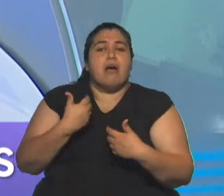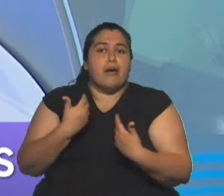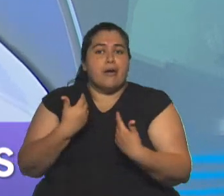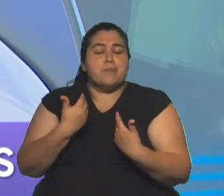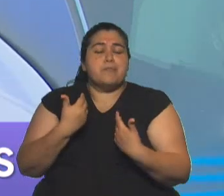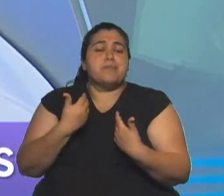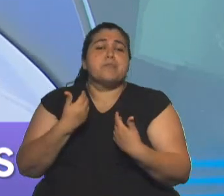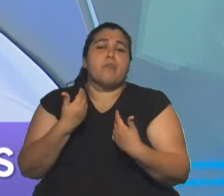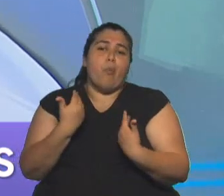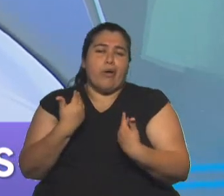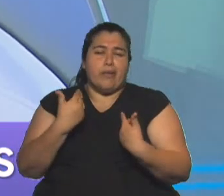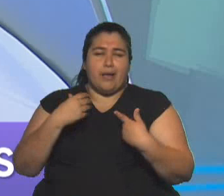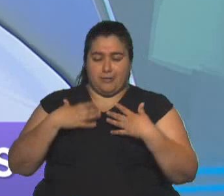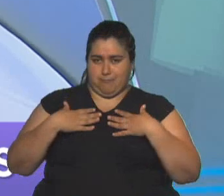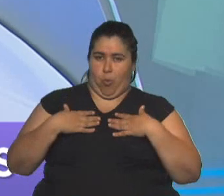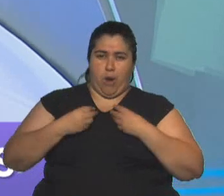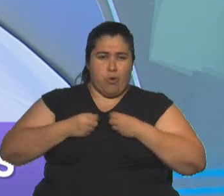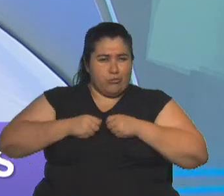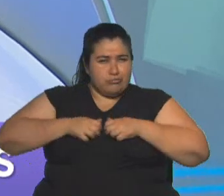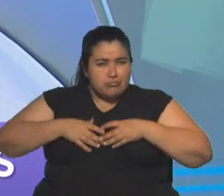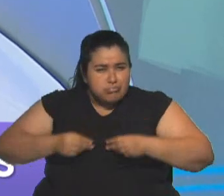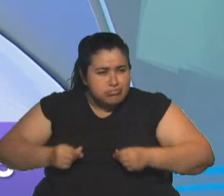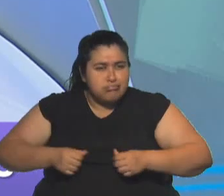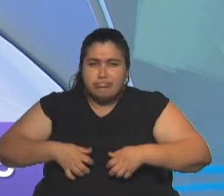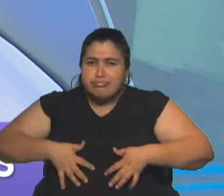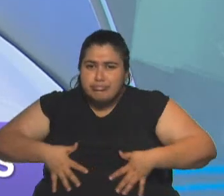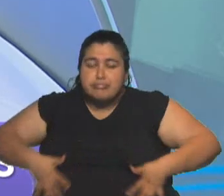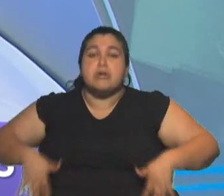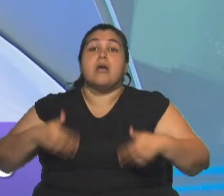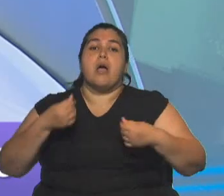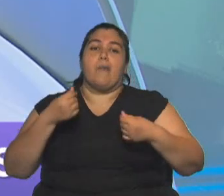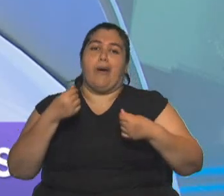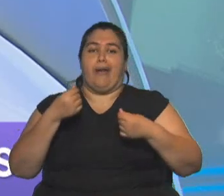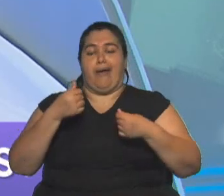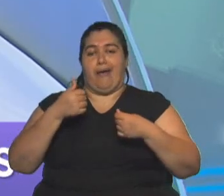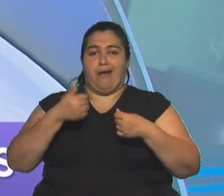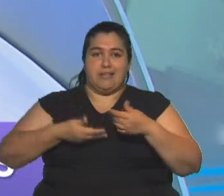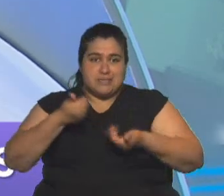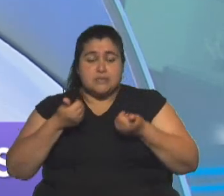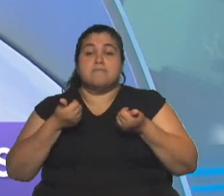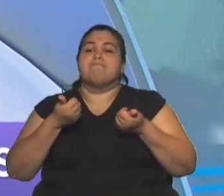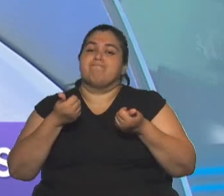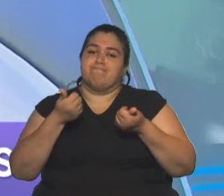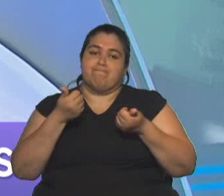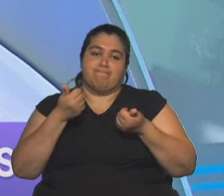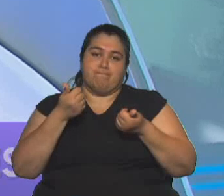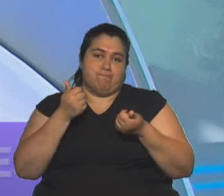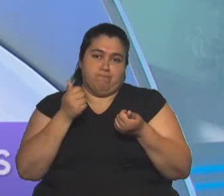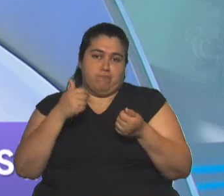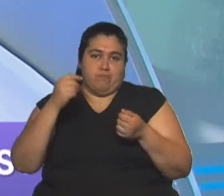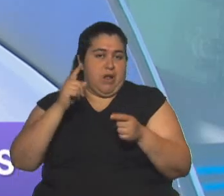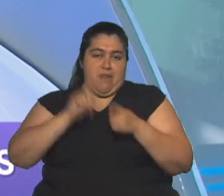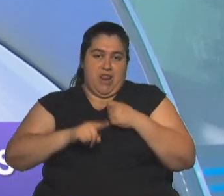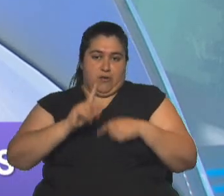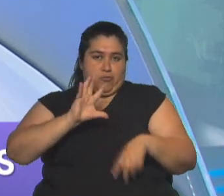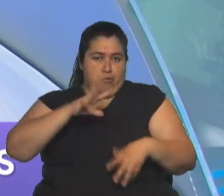en los lugares asignados en el organismo para que se acumule la grasa, se depositan, por ejemplo, en el hígado, en